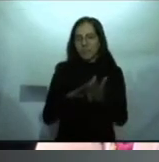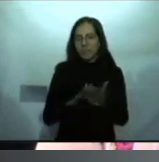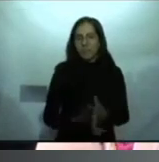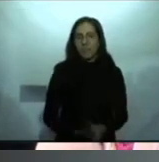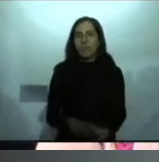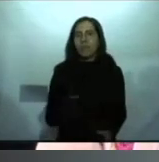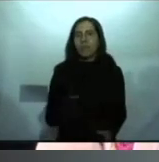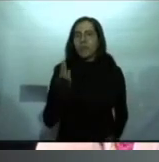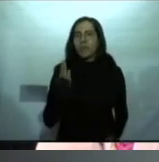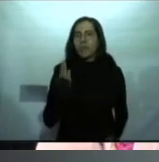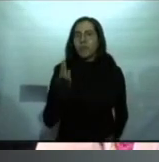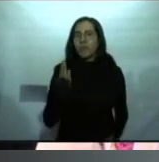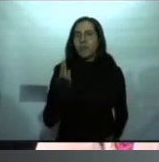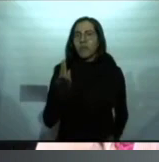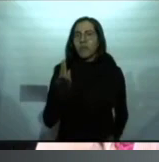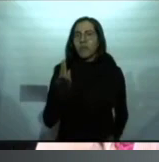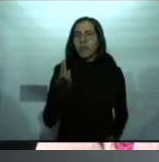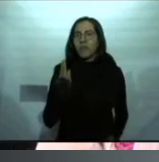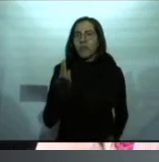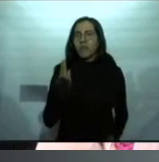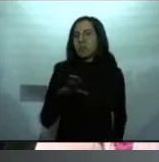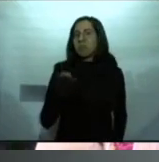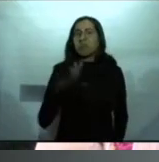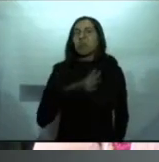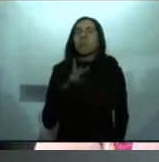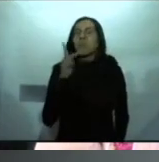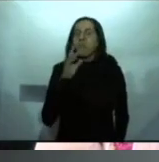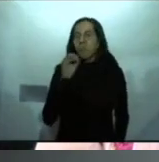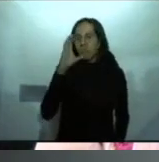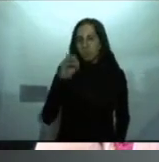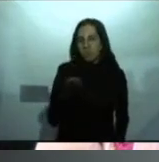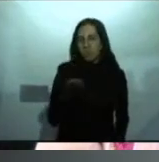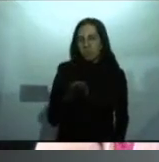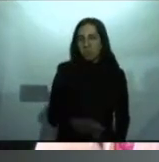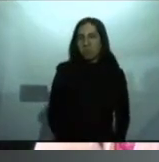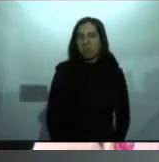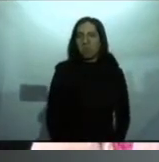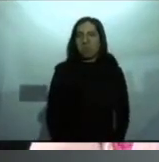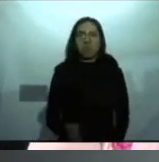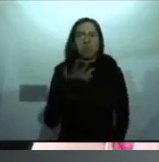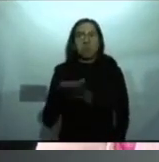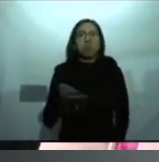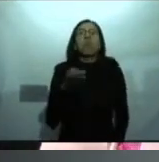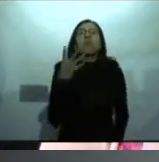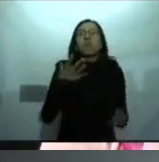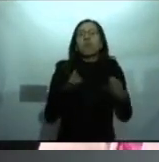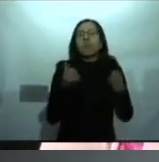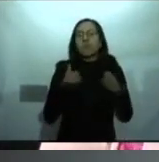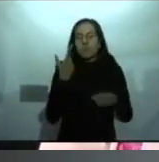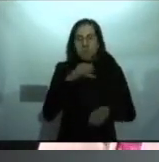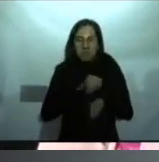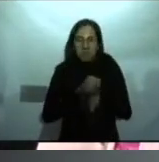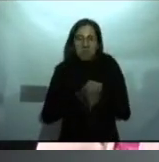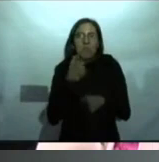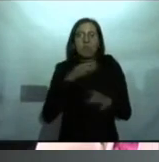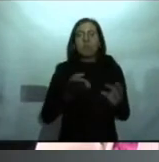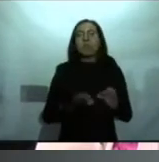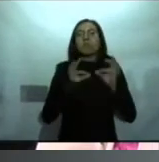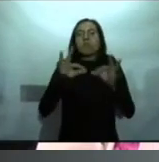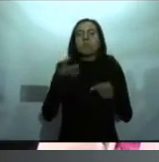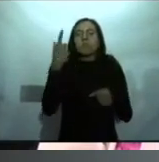¿Son suficientes? ¿A dónde se van los jóvenes que acaban la secundaria a la preparatoria?